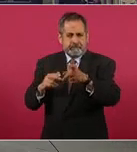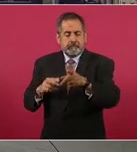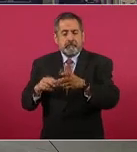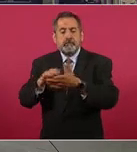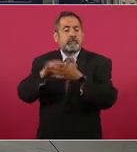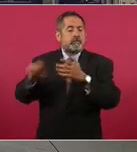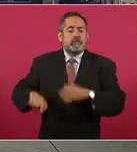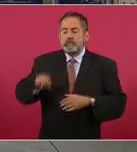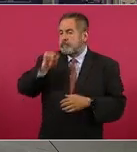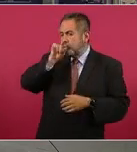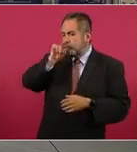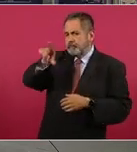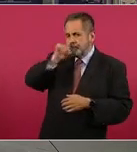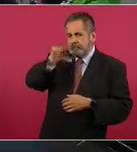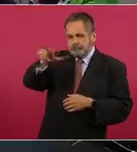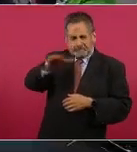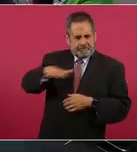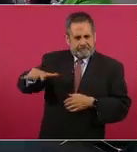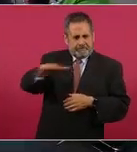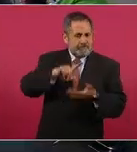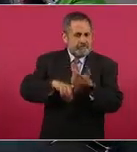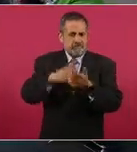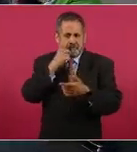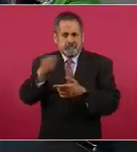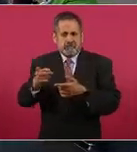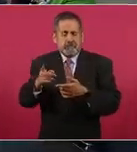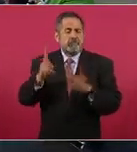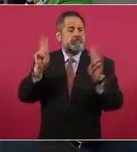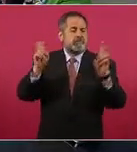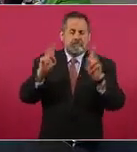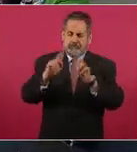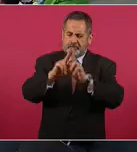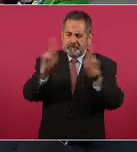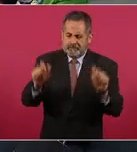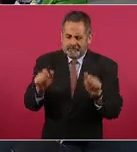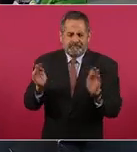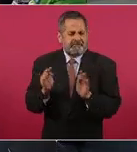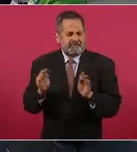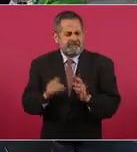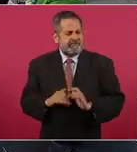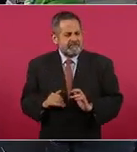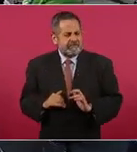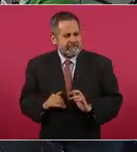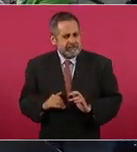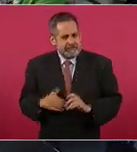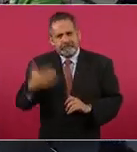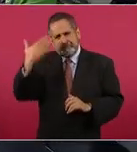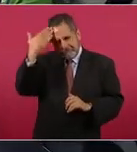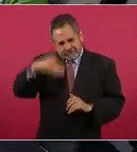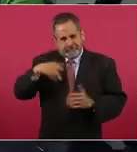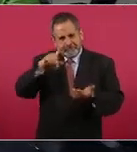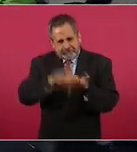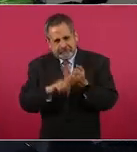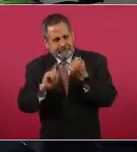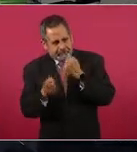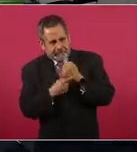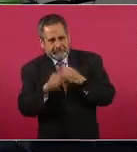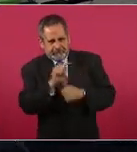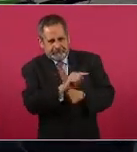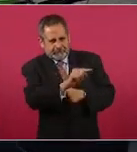caso de Jalisco se habla y ellos han declarado una paz fría, es decir, que saben que se operan, que sabe que pues incluso